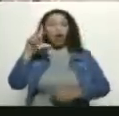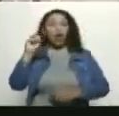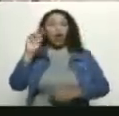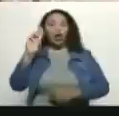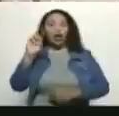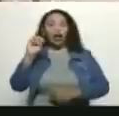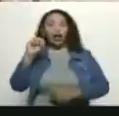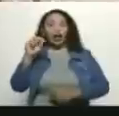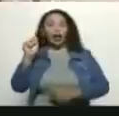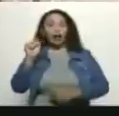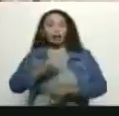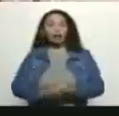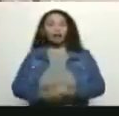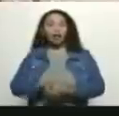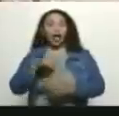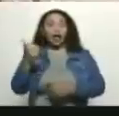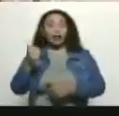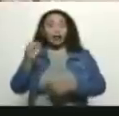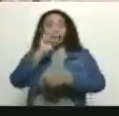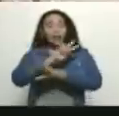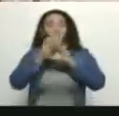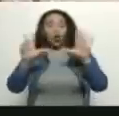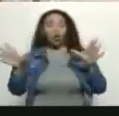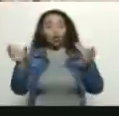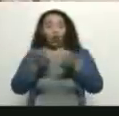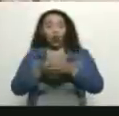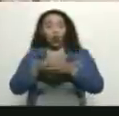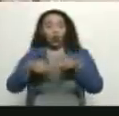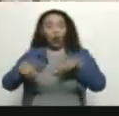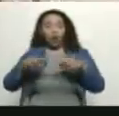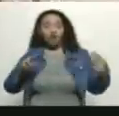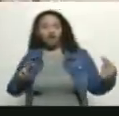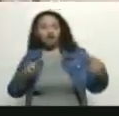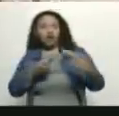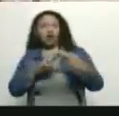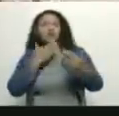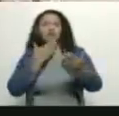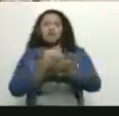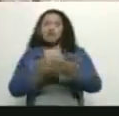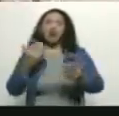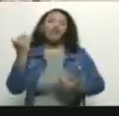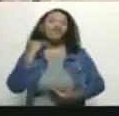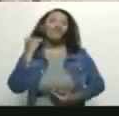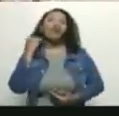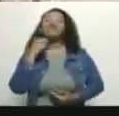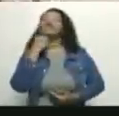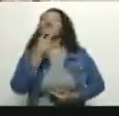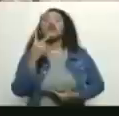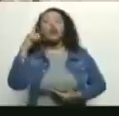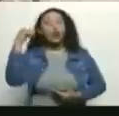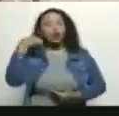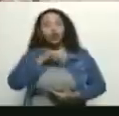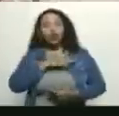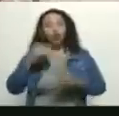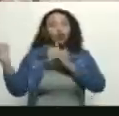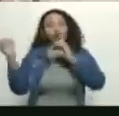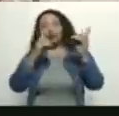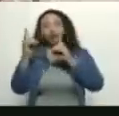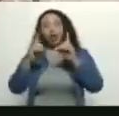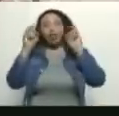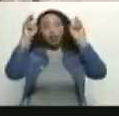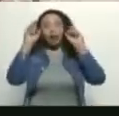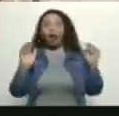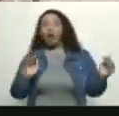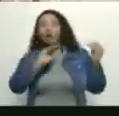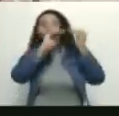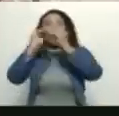Esta 28ª cumbre, como espacio de encuentro, nos permite elevar las voces de nuestros pueblos y debatir asuntos comunes, sobre